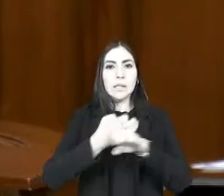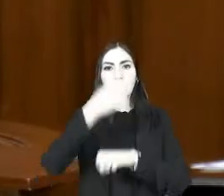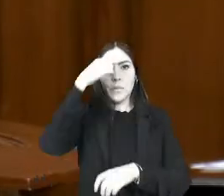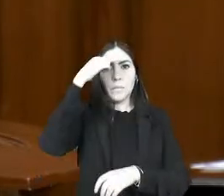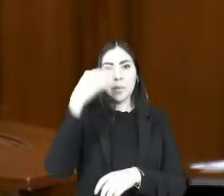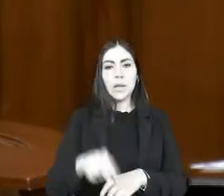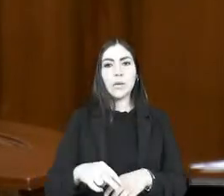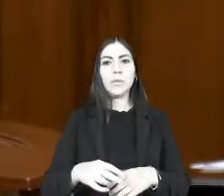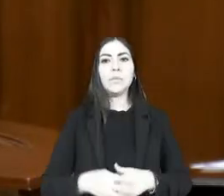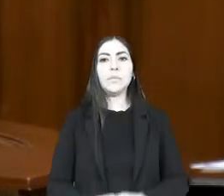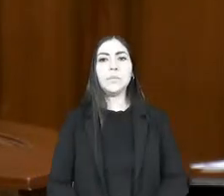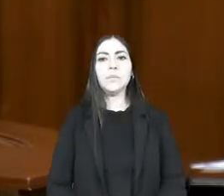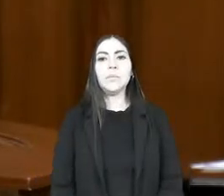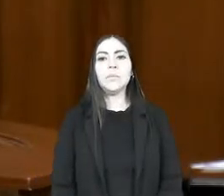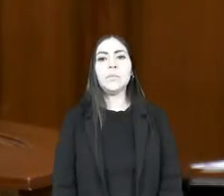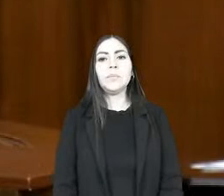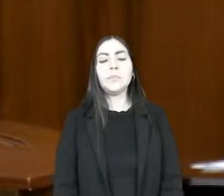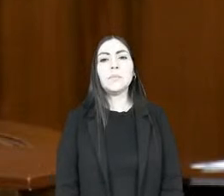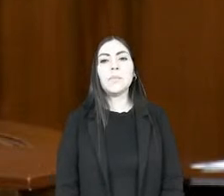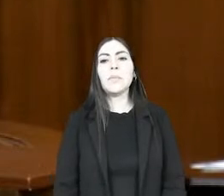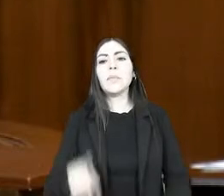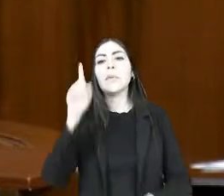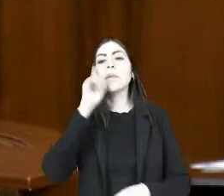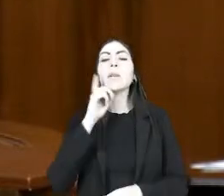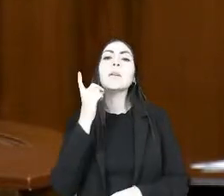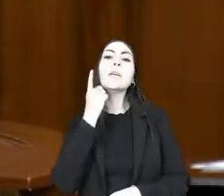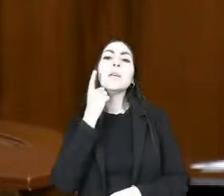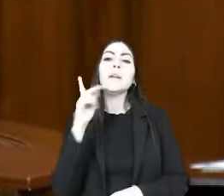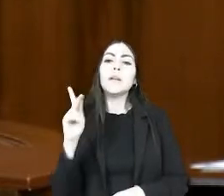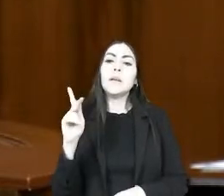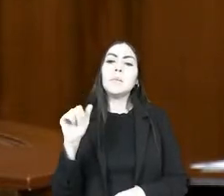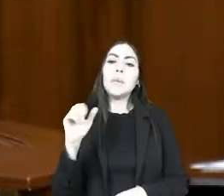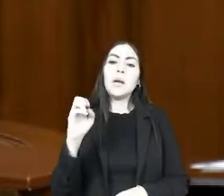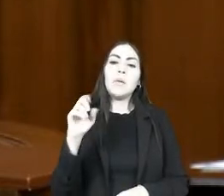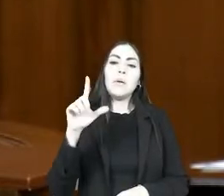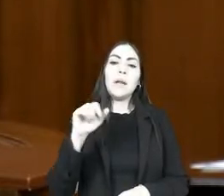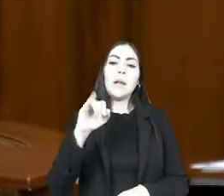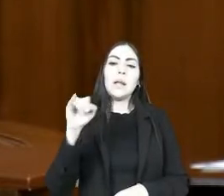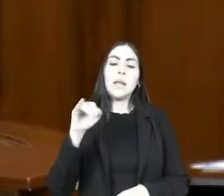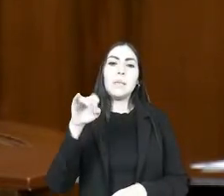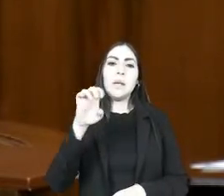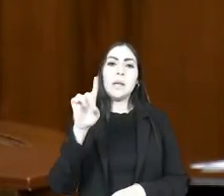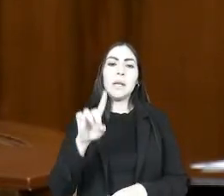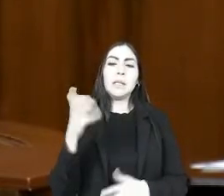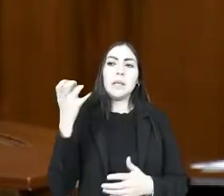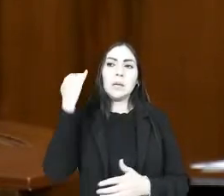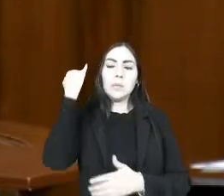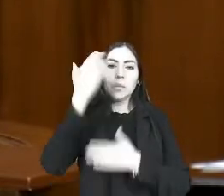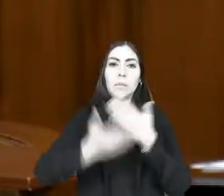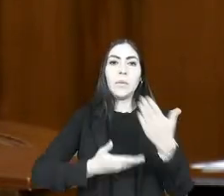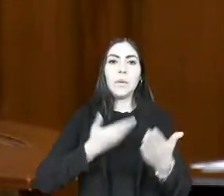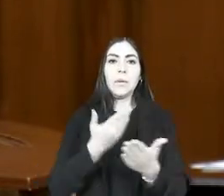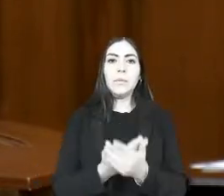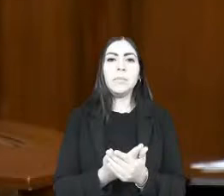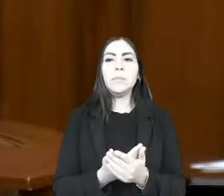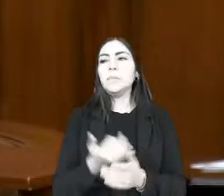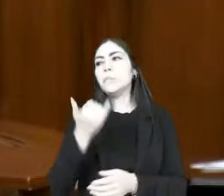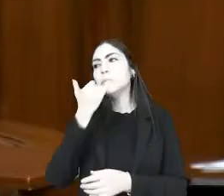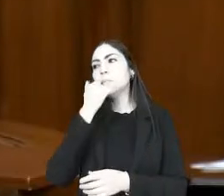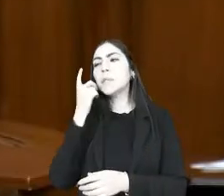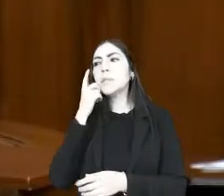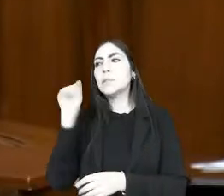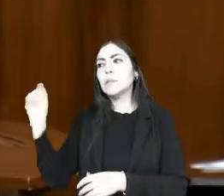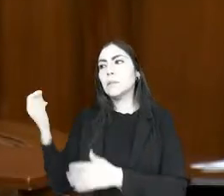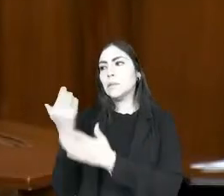México. Presentada por la diputada Paola Jiménez Hernández. Perdón, diputada, permítame un segundo. Le ruego atender